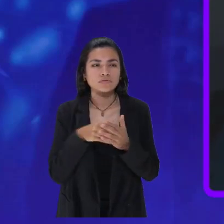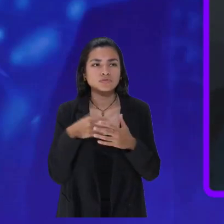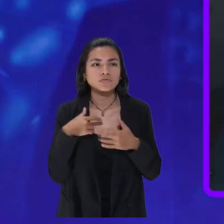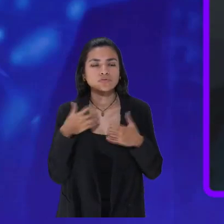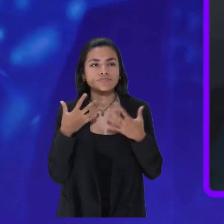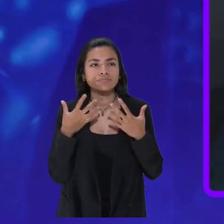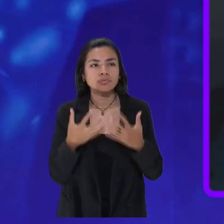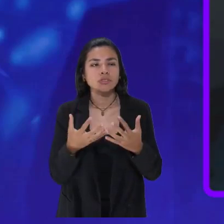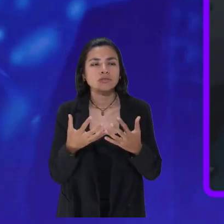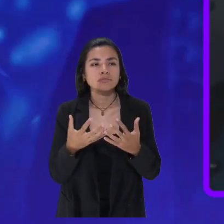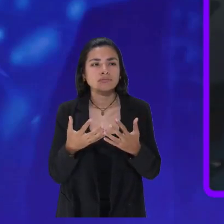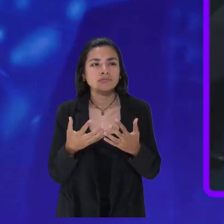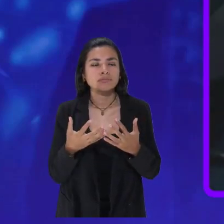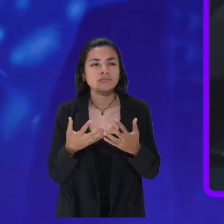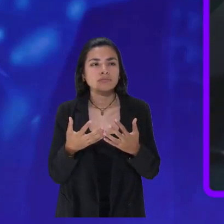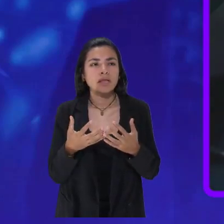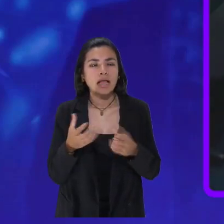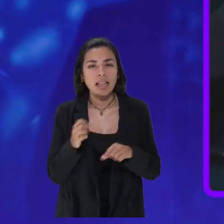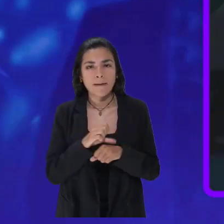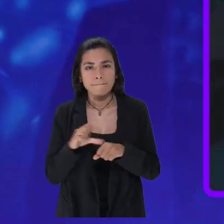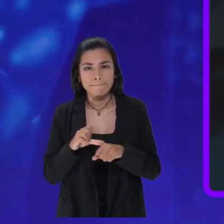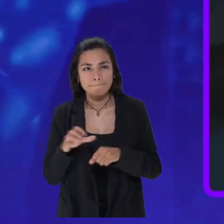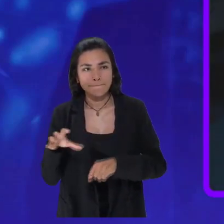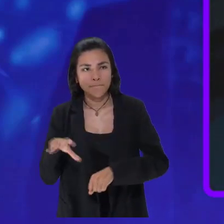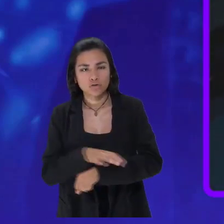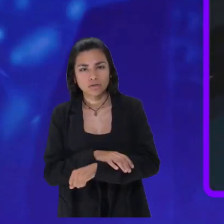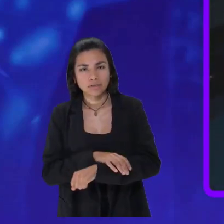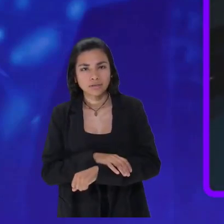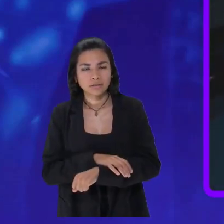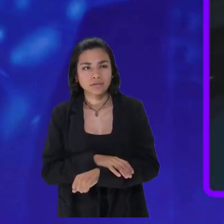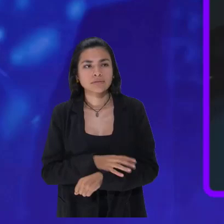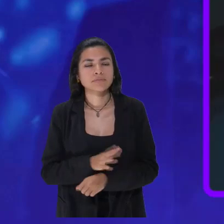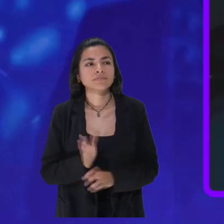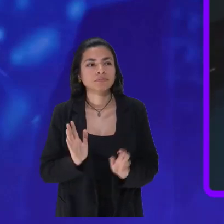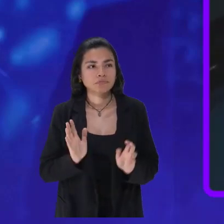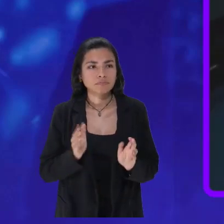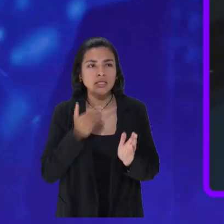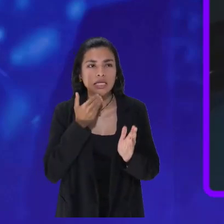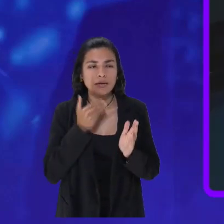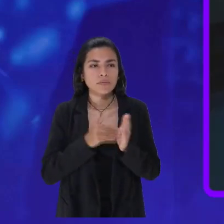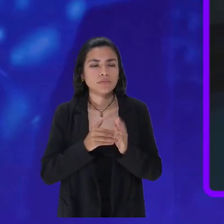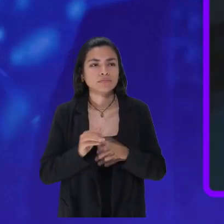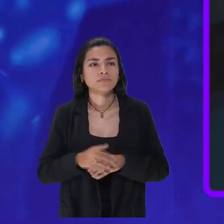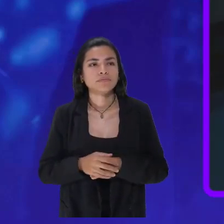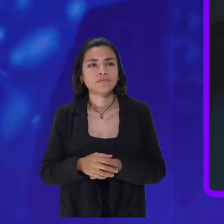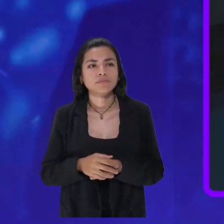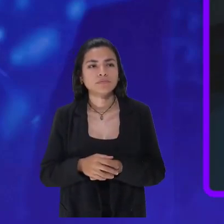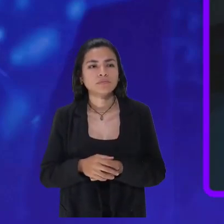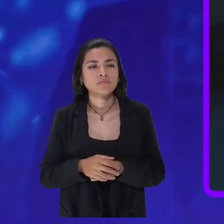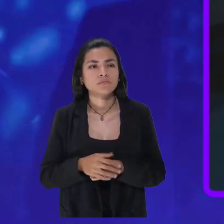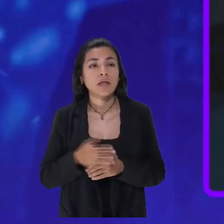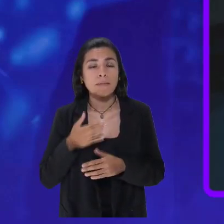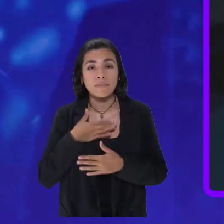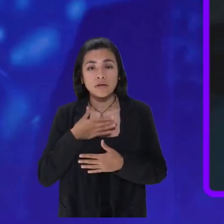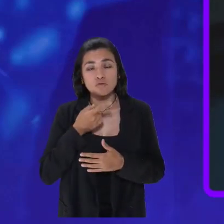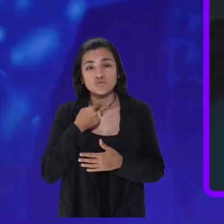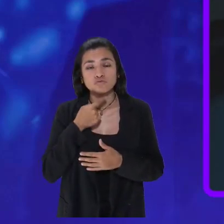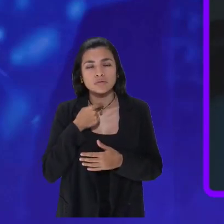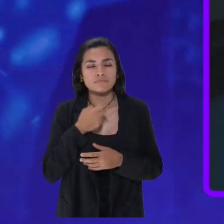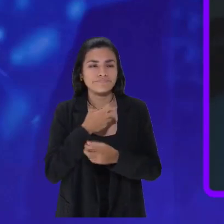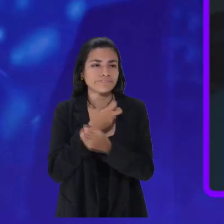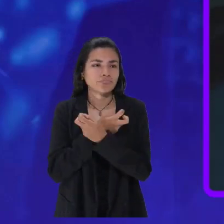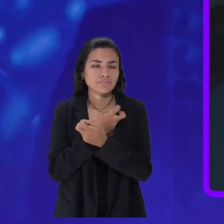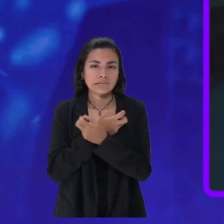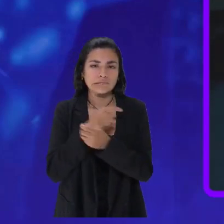parte de la prótesis o preparación del acetábulo, esas es chévere. A mí me gusta mucho la ortopedia porque realmente